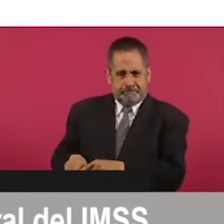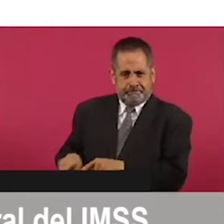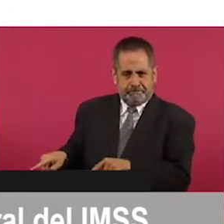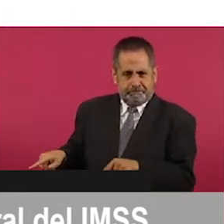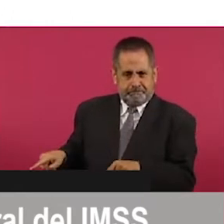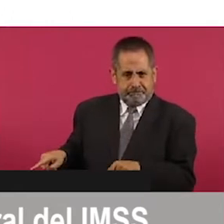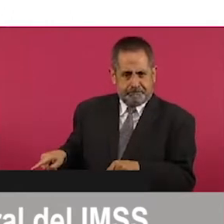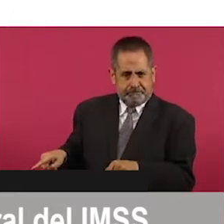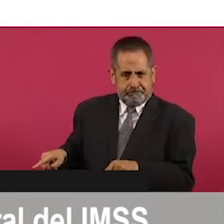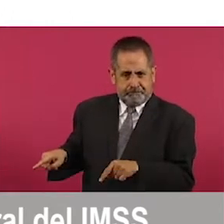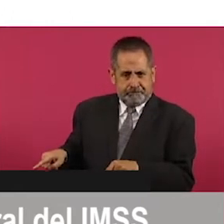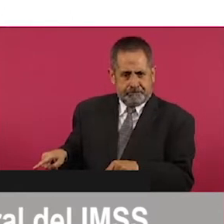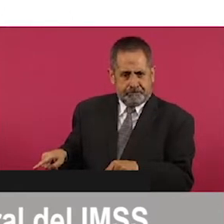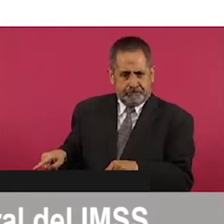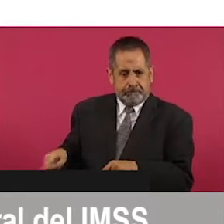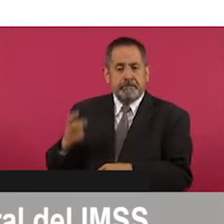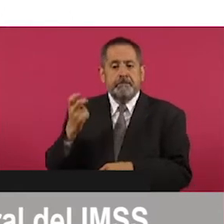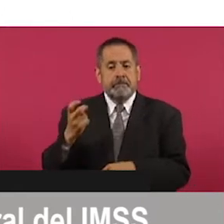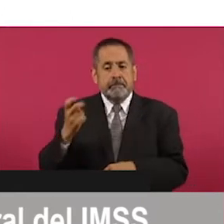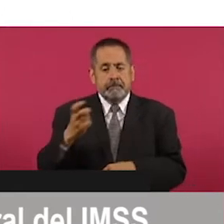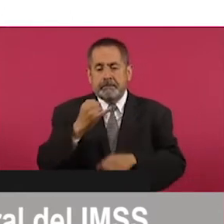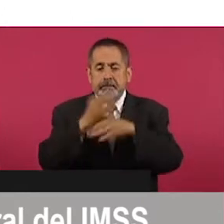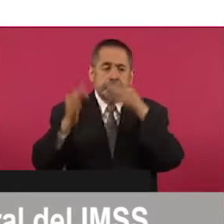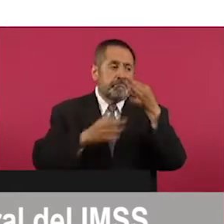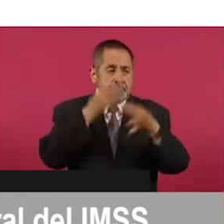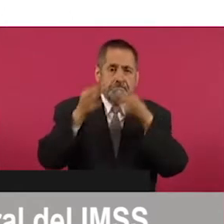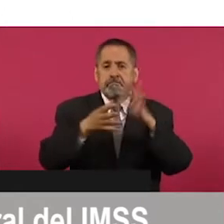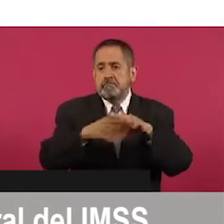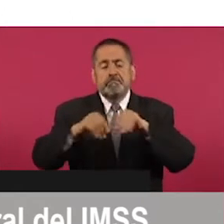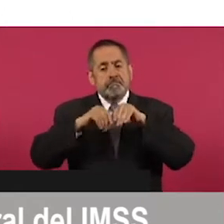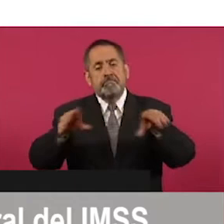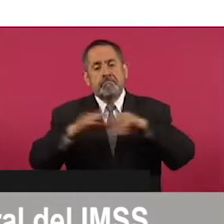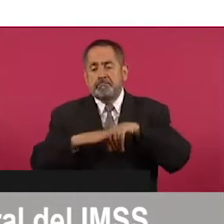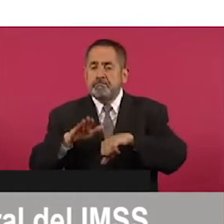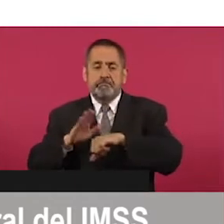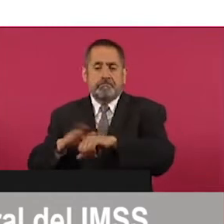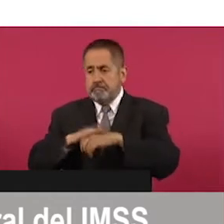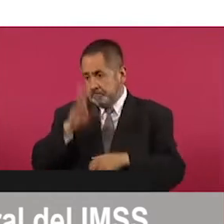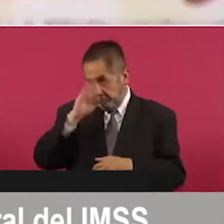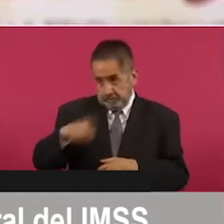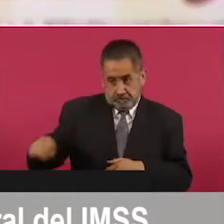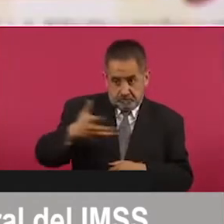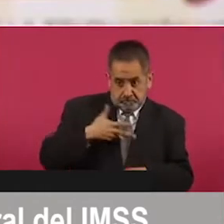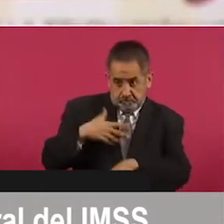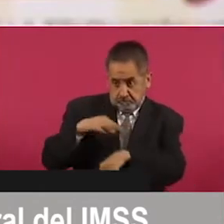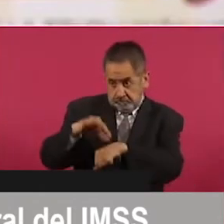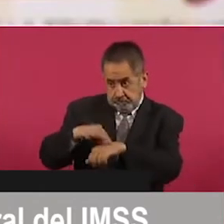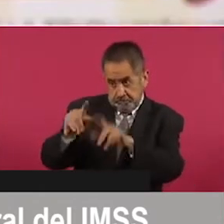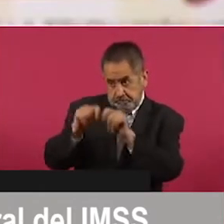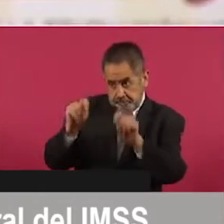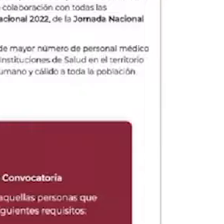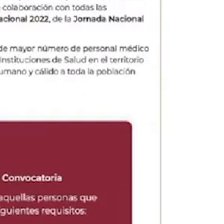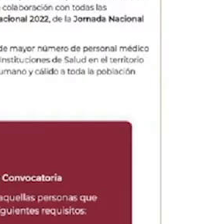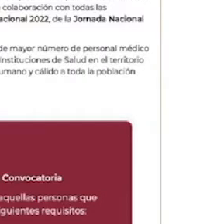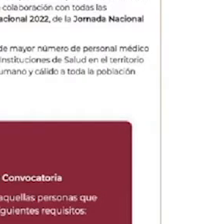se está publicada la convocatoria que va dirigida a médicas y médicos especialistas